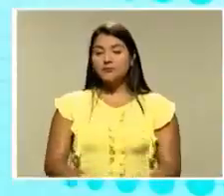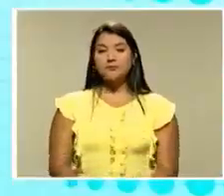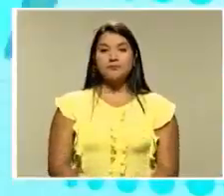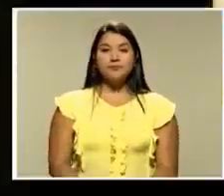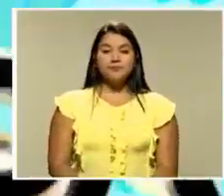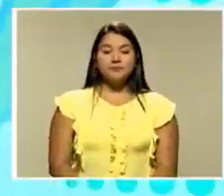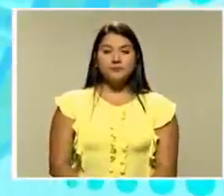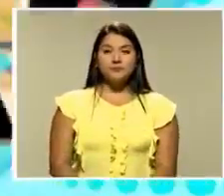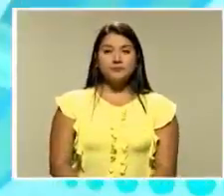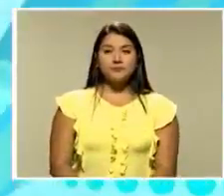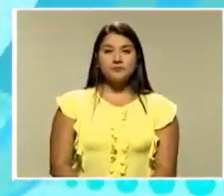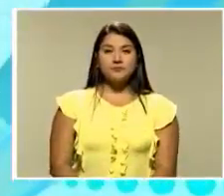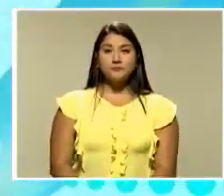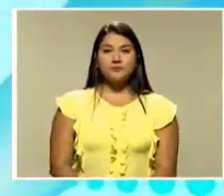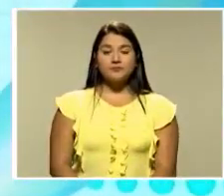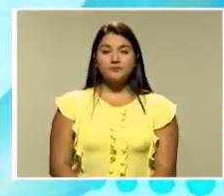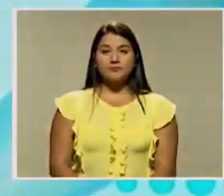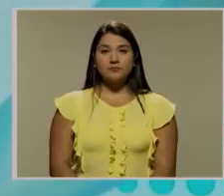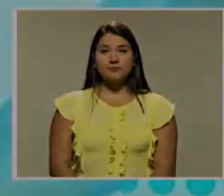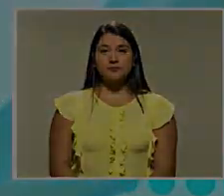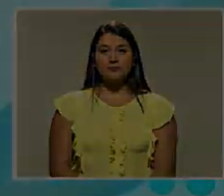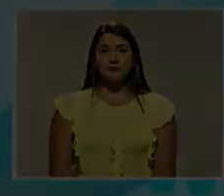días.